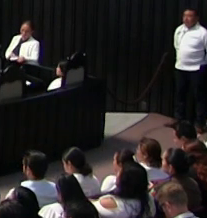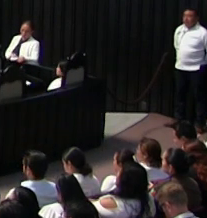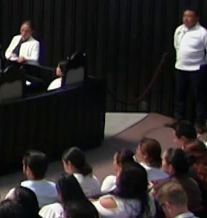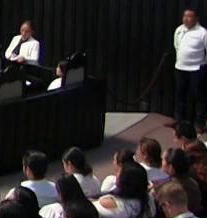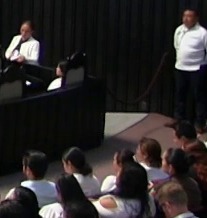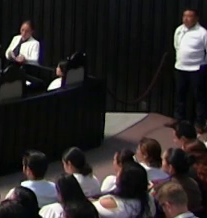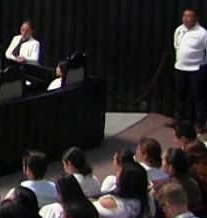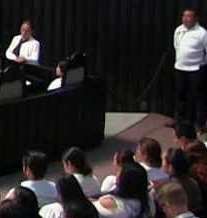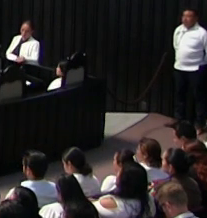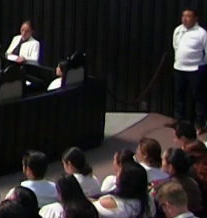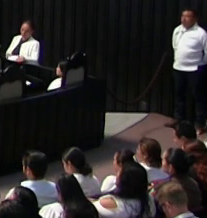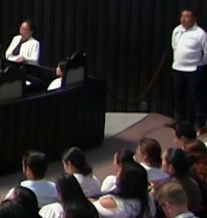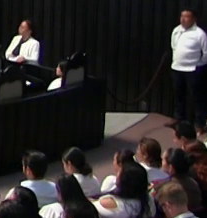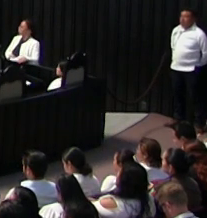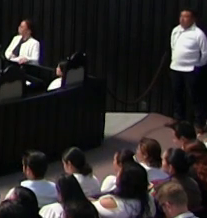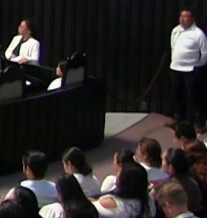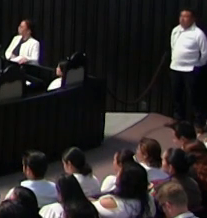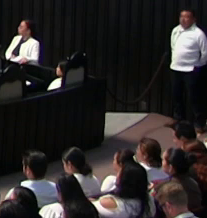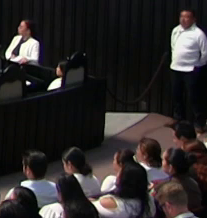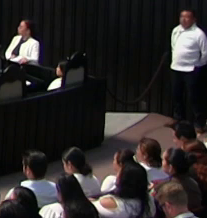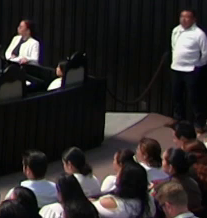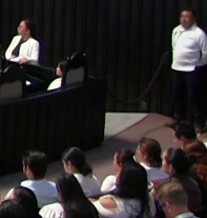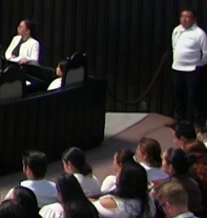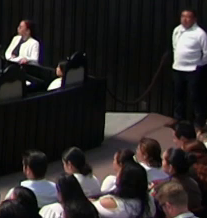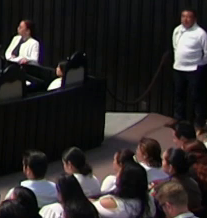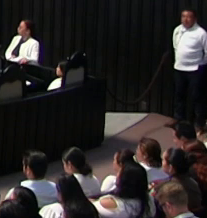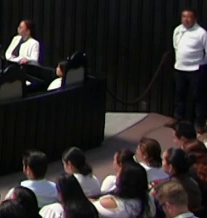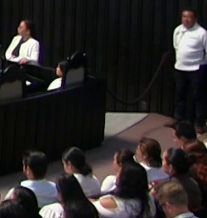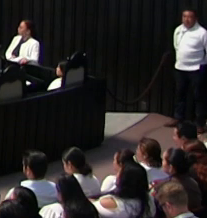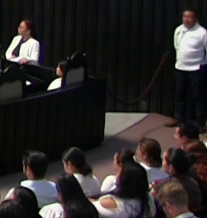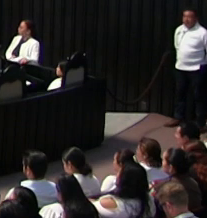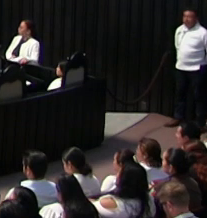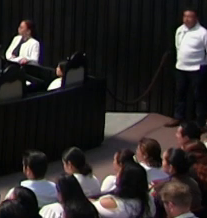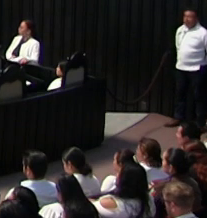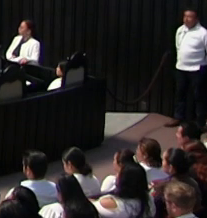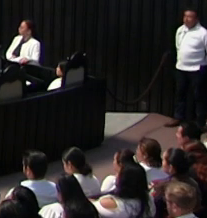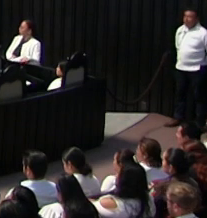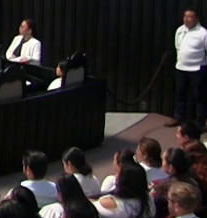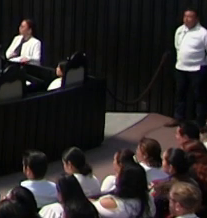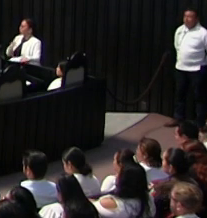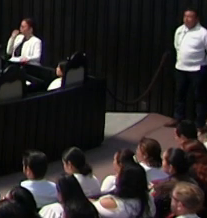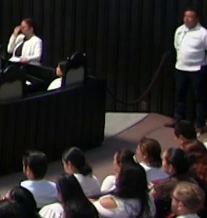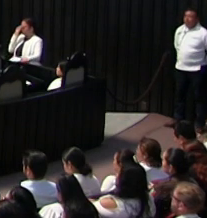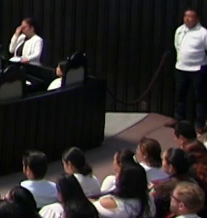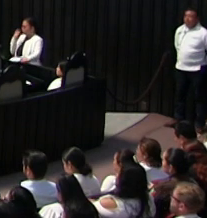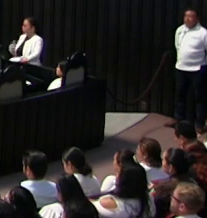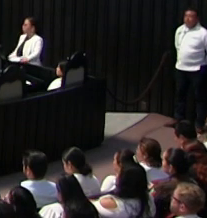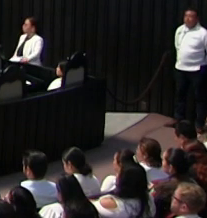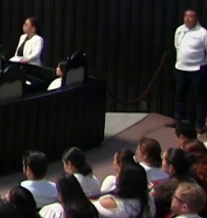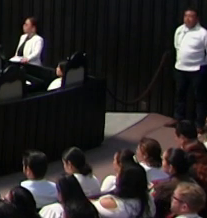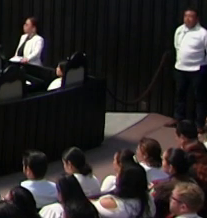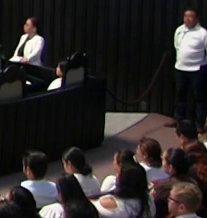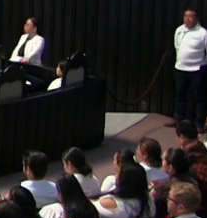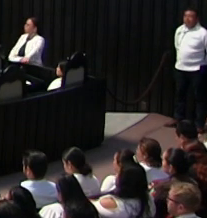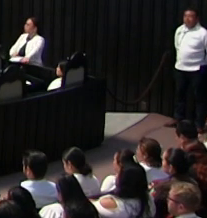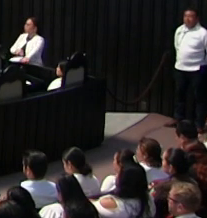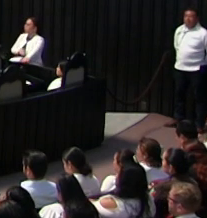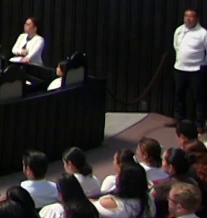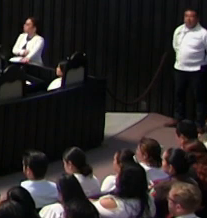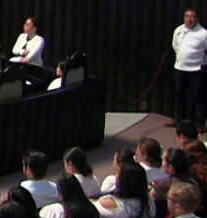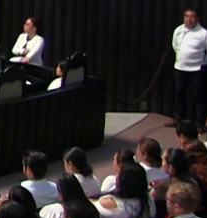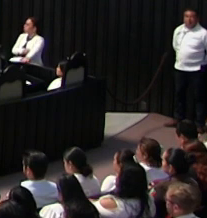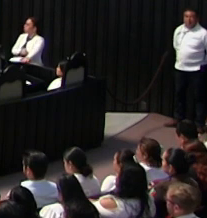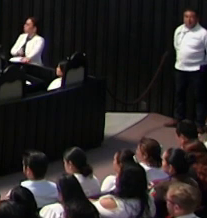Sean bienvenidos a esta su casa, la 17ª legislatura. Y con el permiso del presidente de la mesa y de mis compañeras diputadas y